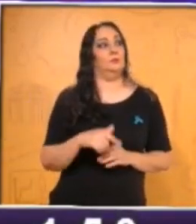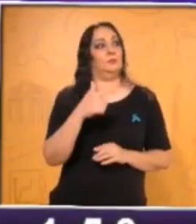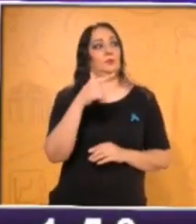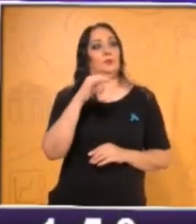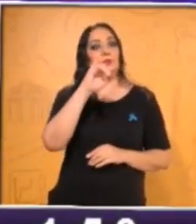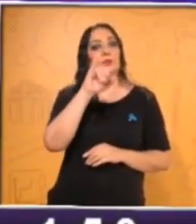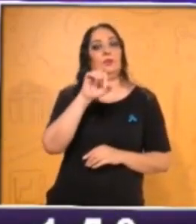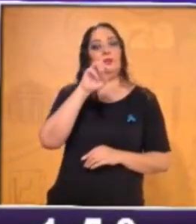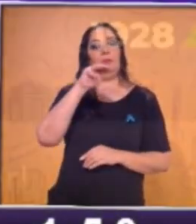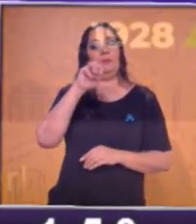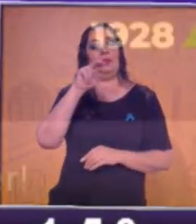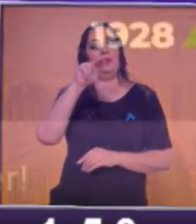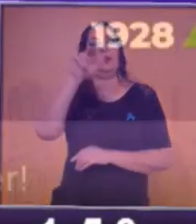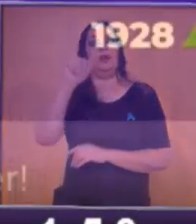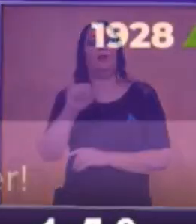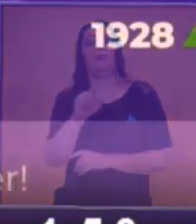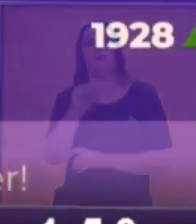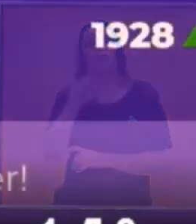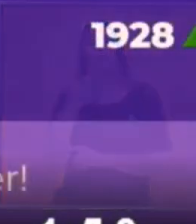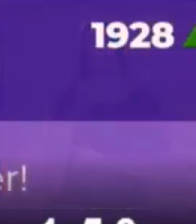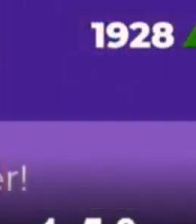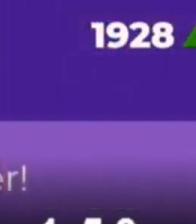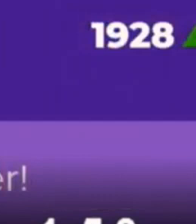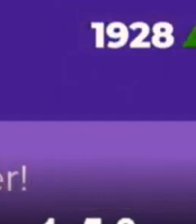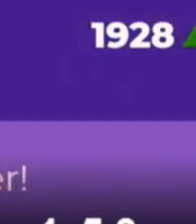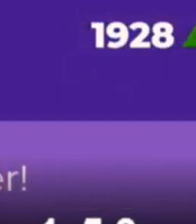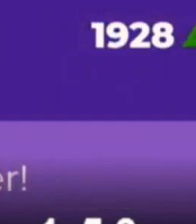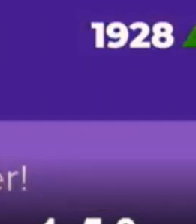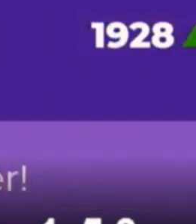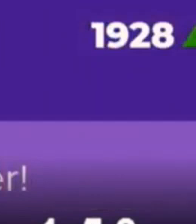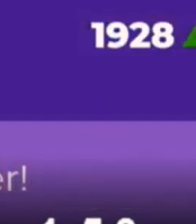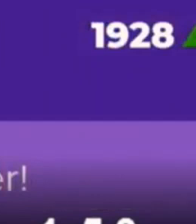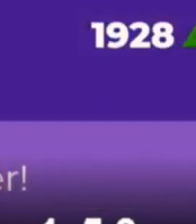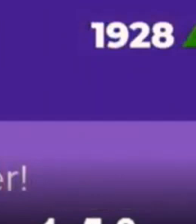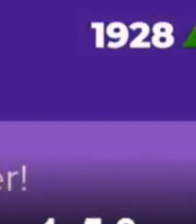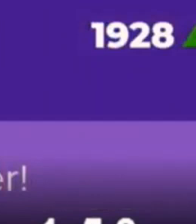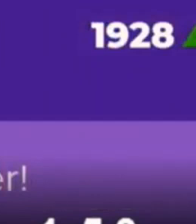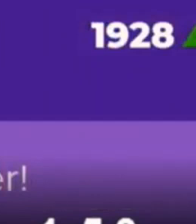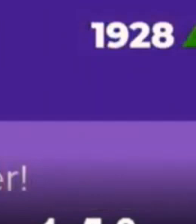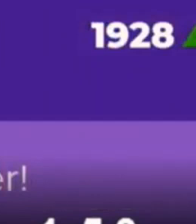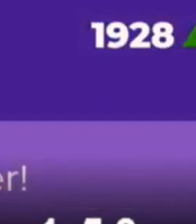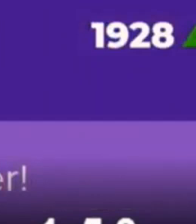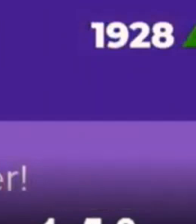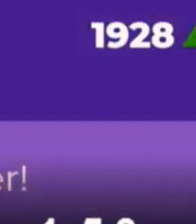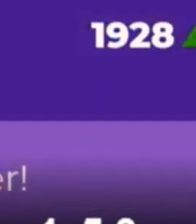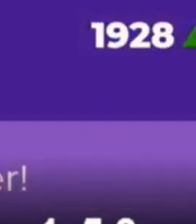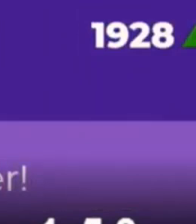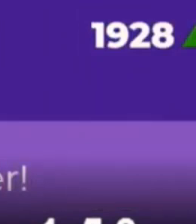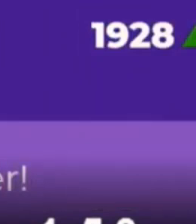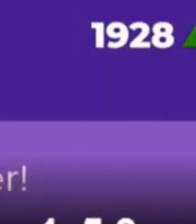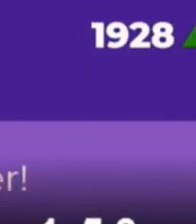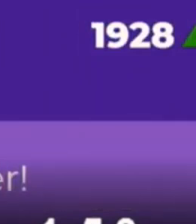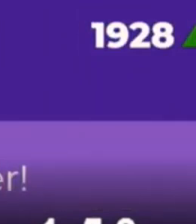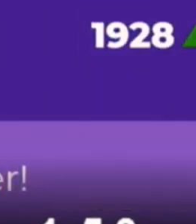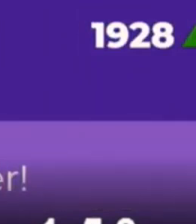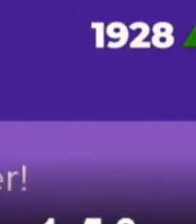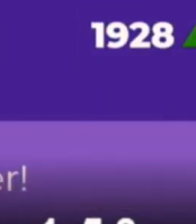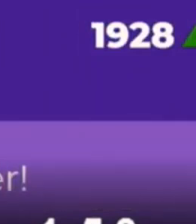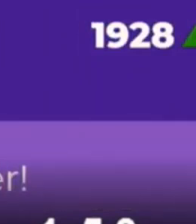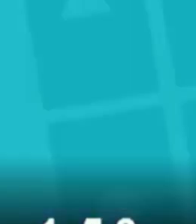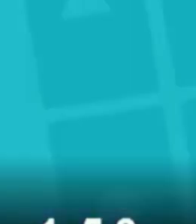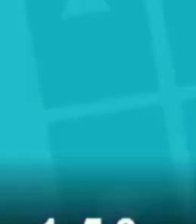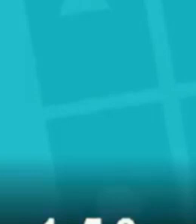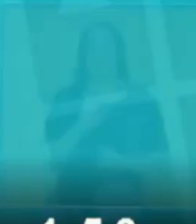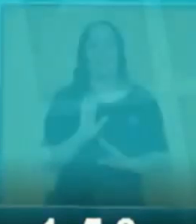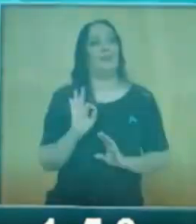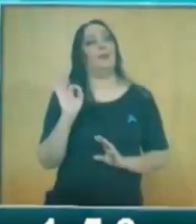o Jime 28. Un saludo, Alejandra, Adriana. Jiménez, Valeria, otra vez. Ahora dale. Otra vez. Y va arriba, a quedar. Bien arriba. Ahorita va. A